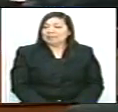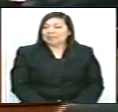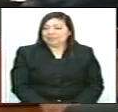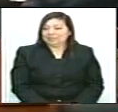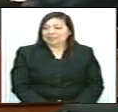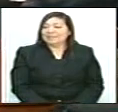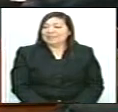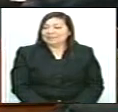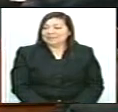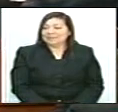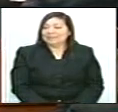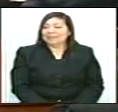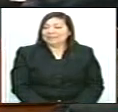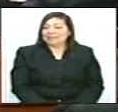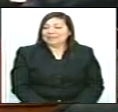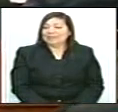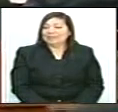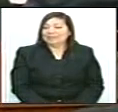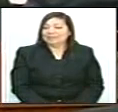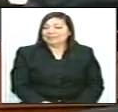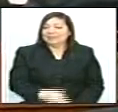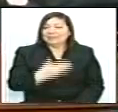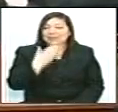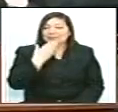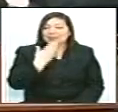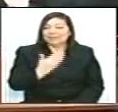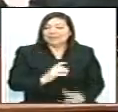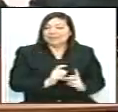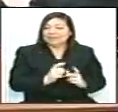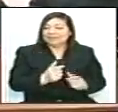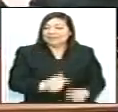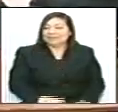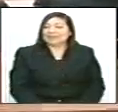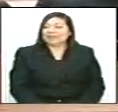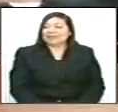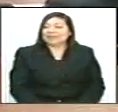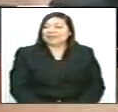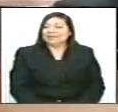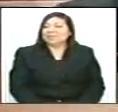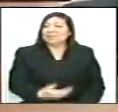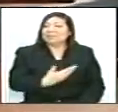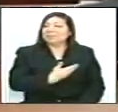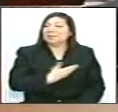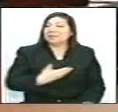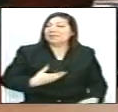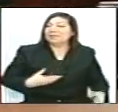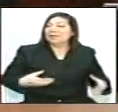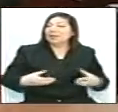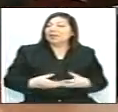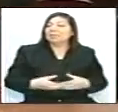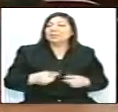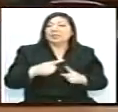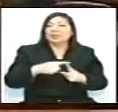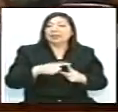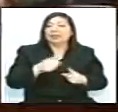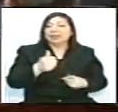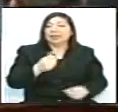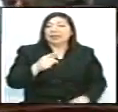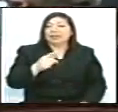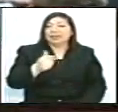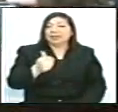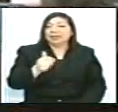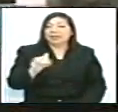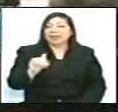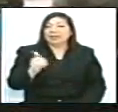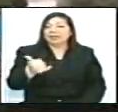Muchas gracias. Señora congresista Milagros Takayama, presidente de la Comisión de Presupuesto del Congreso